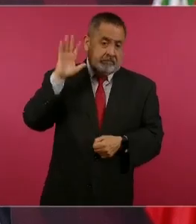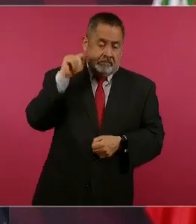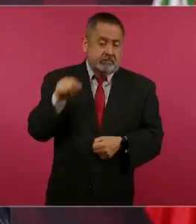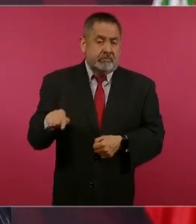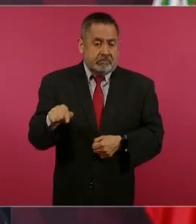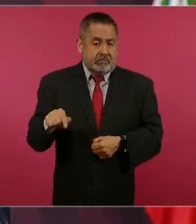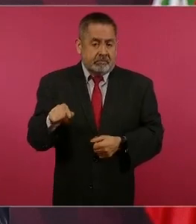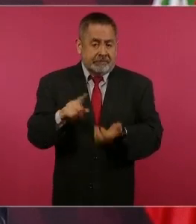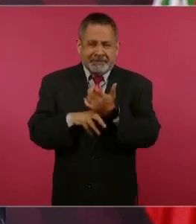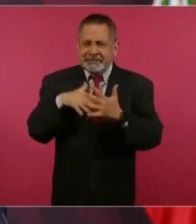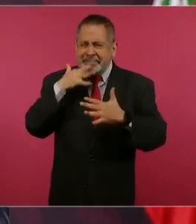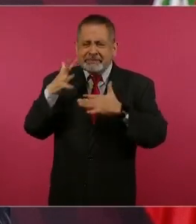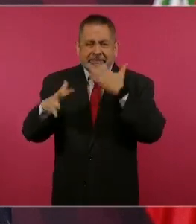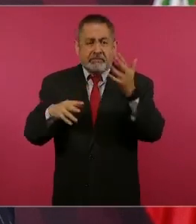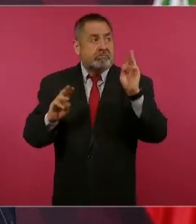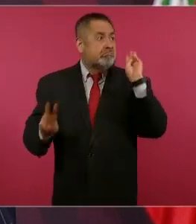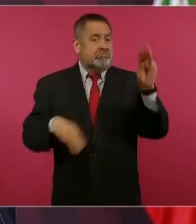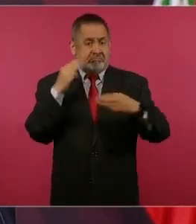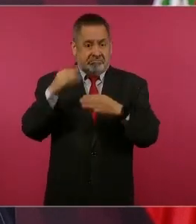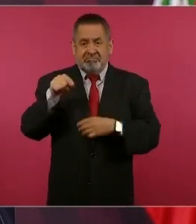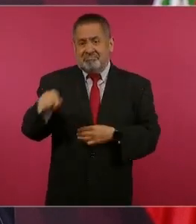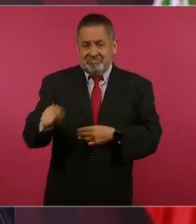más corruptas del mundo.